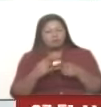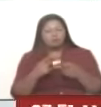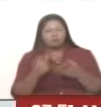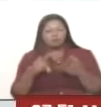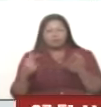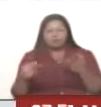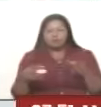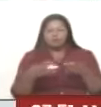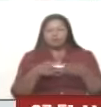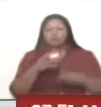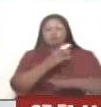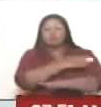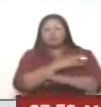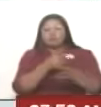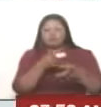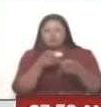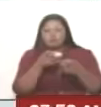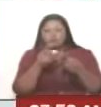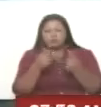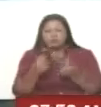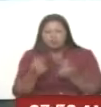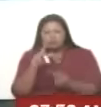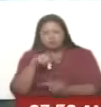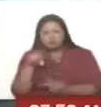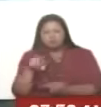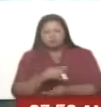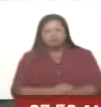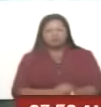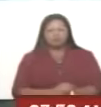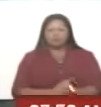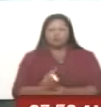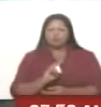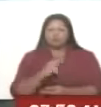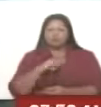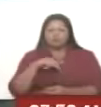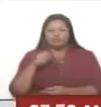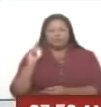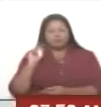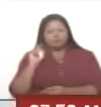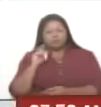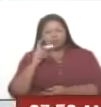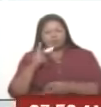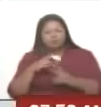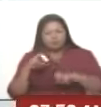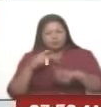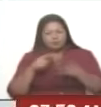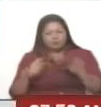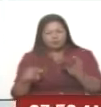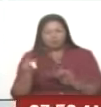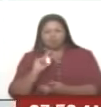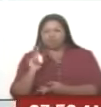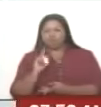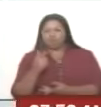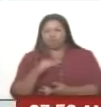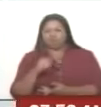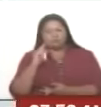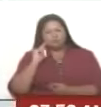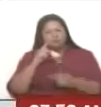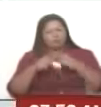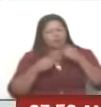COPEI con respecto a sueldos y salarios? Es que nosotros no necesitamos revisar eso. El gobierno tiene una política